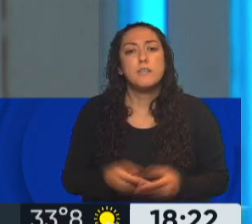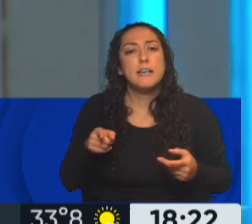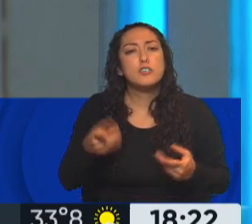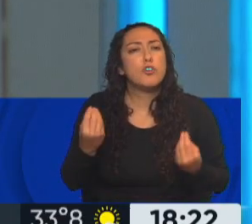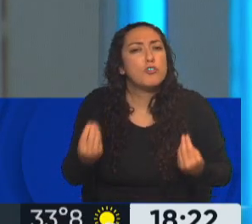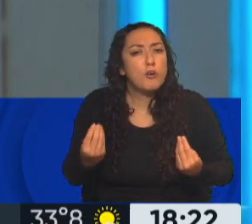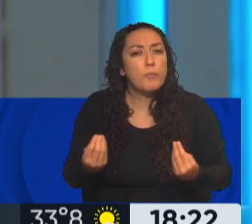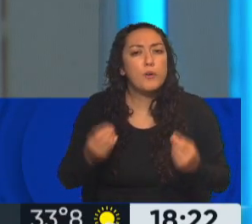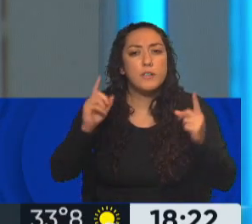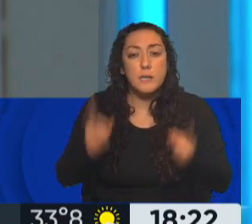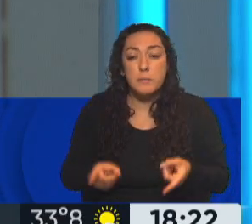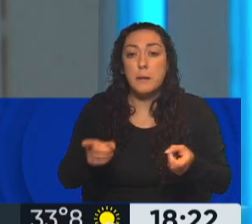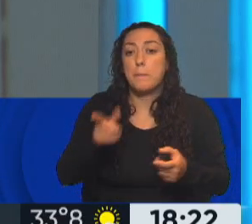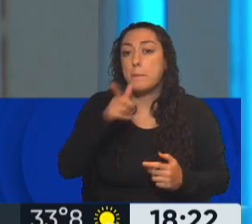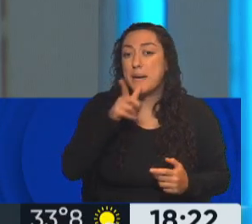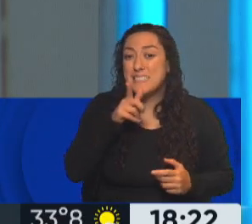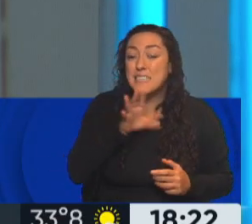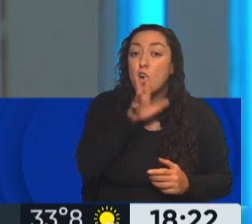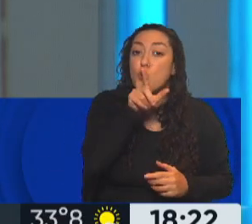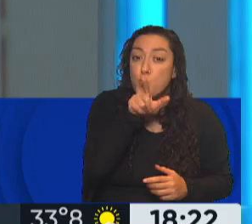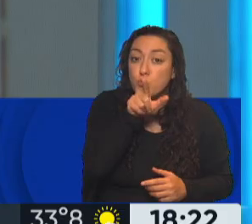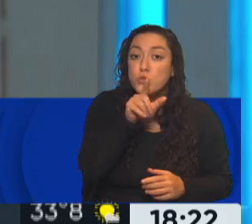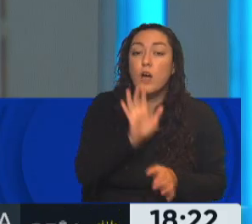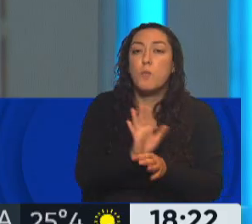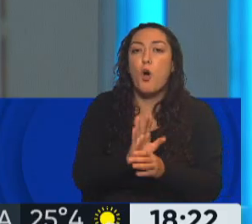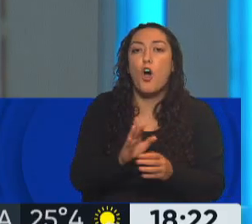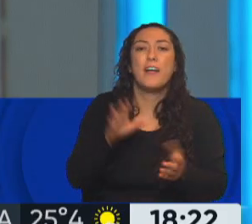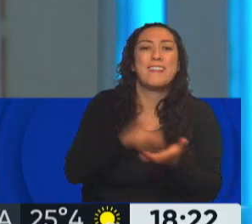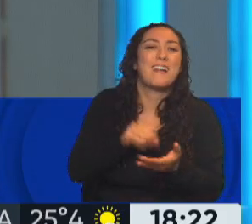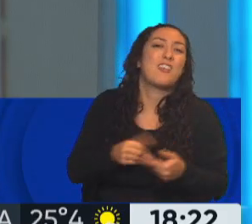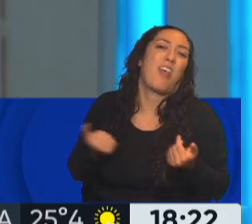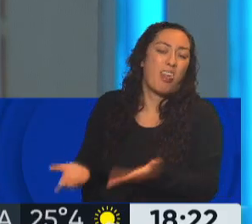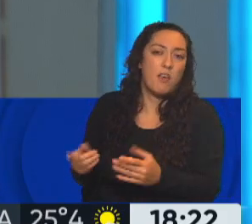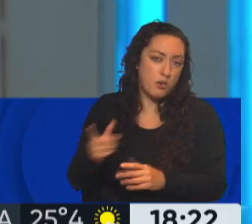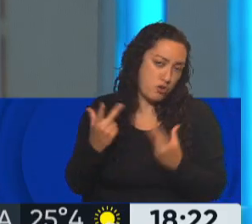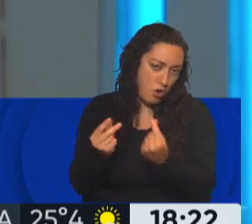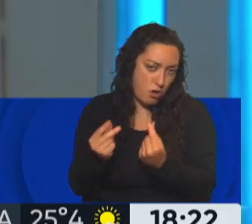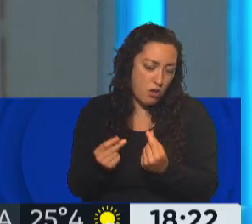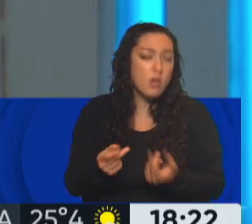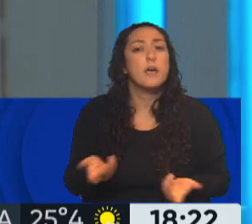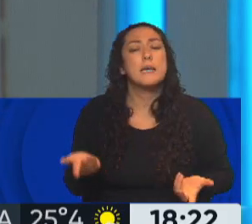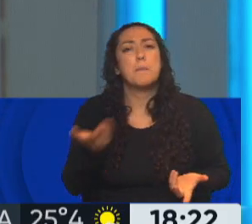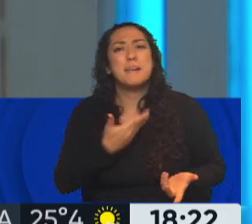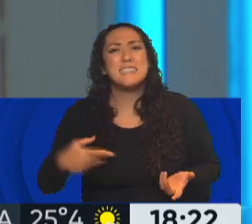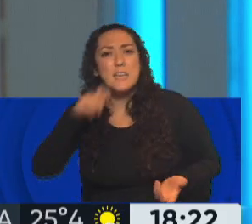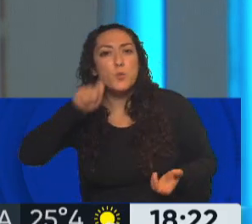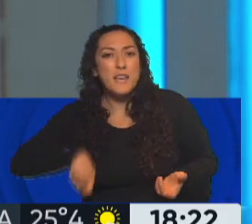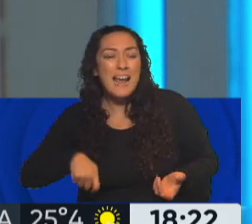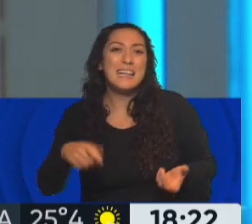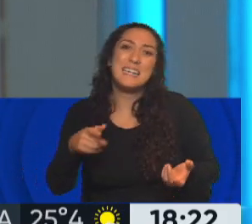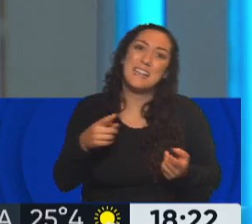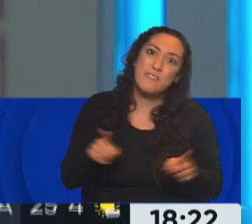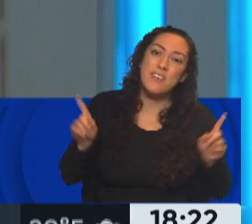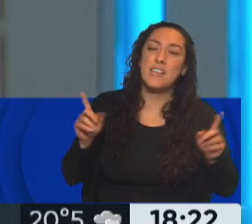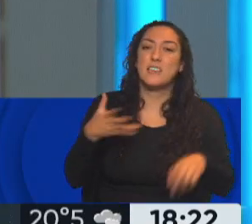mencionabas el caso de que parece imposible que Rusia pueda llegar a ceder territorio, pero Zelensky está en otra posición, ¿no? Y sobre todo con los dichos